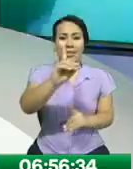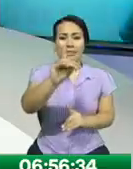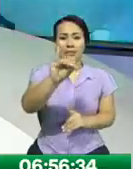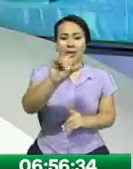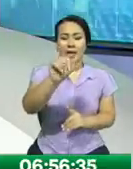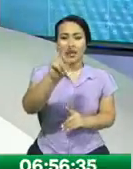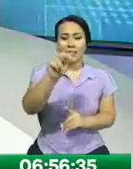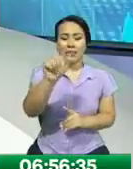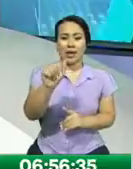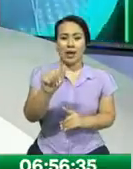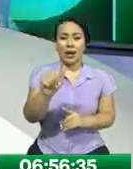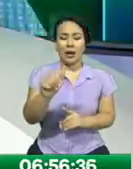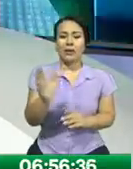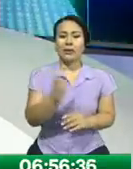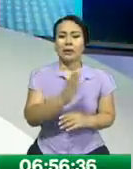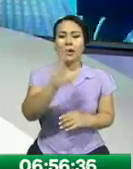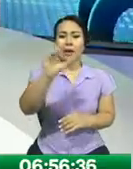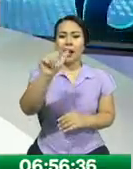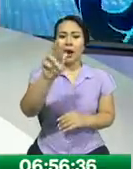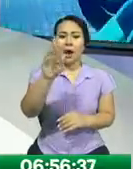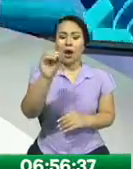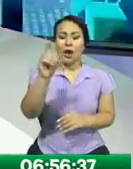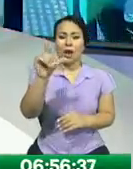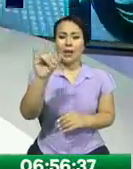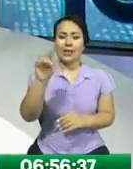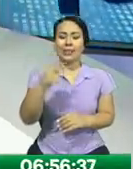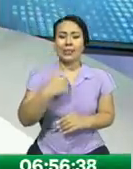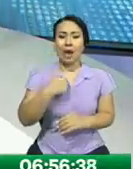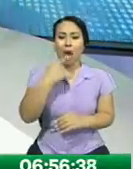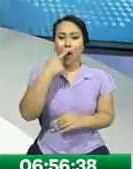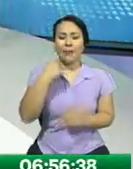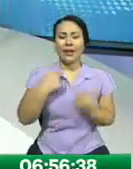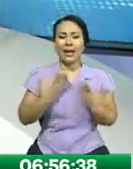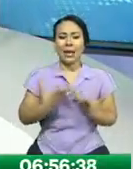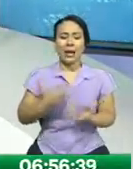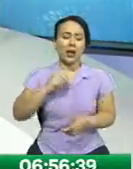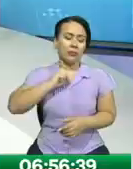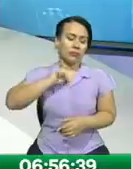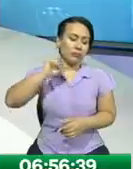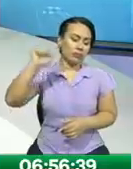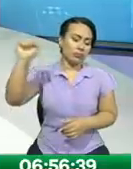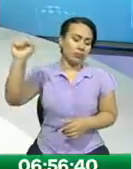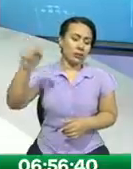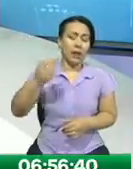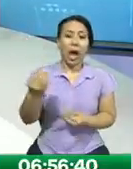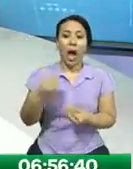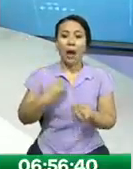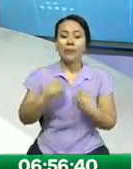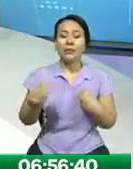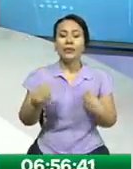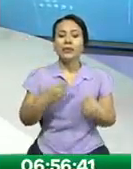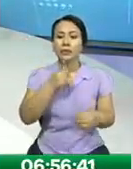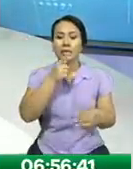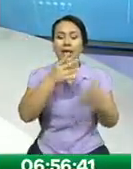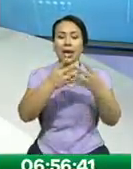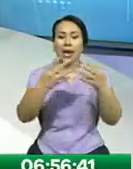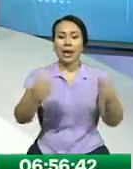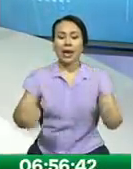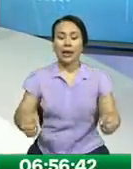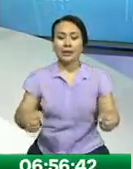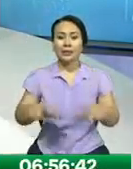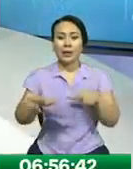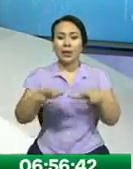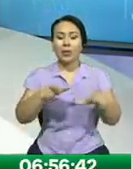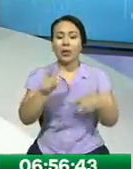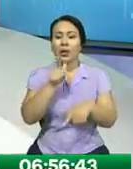Carolina en Ibarra intentó quitarse la vida. Como lo escuchan, así lo confirmó el subdirector de